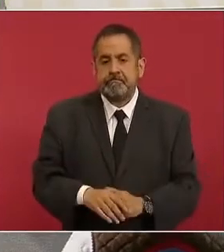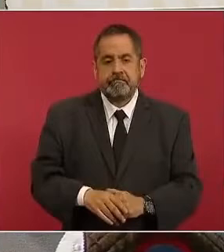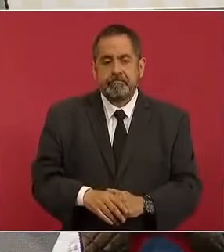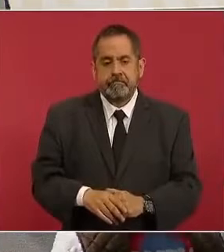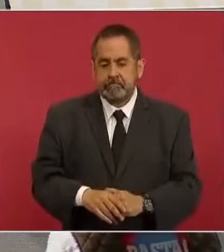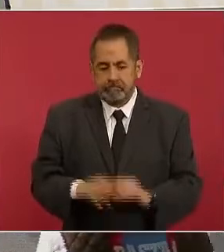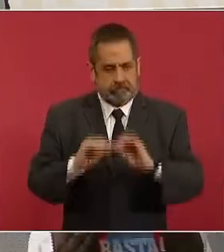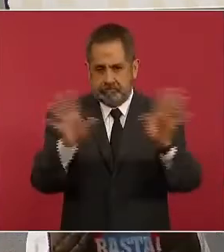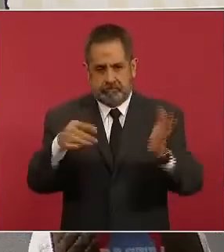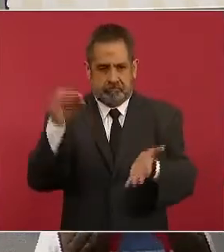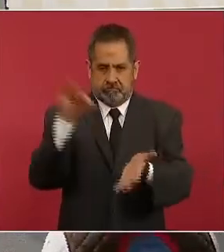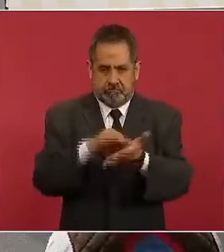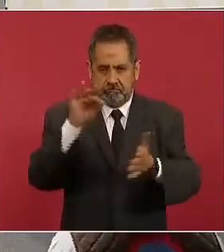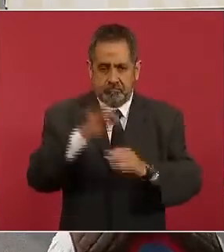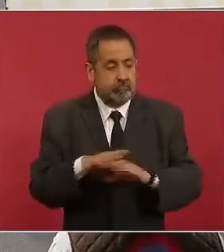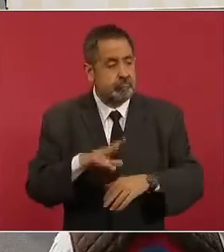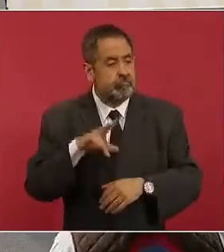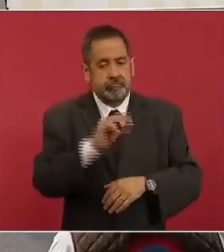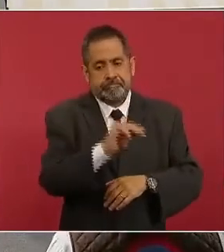Así, claro,